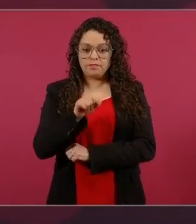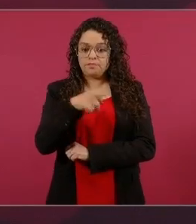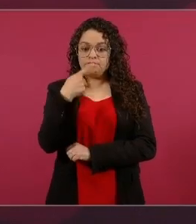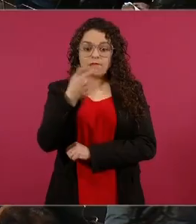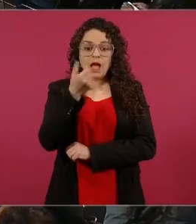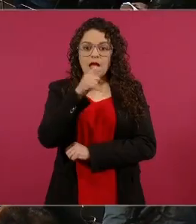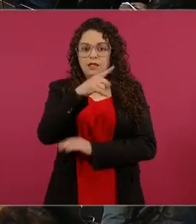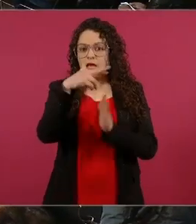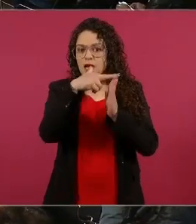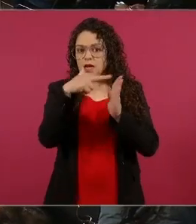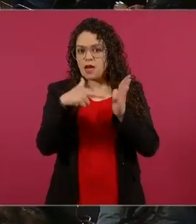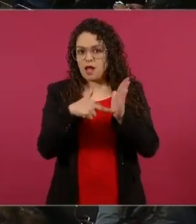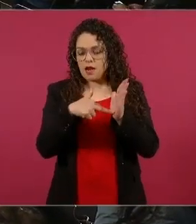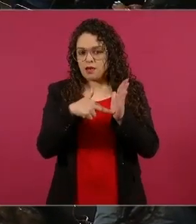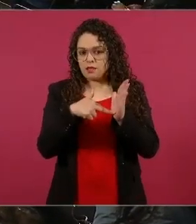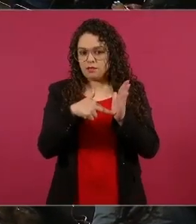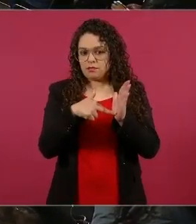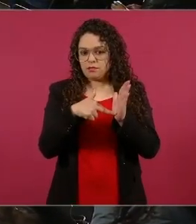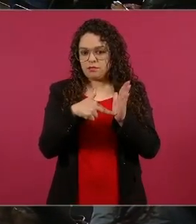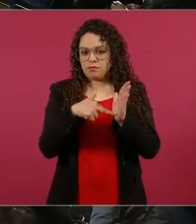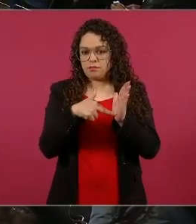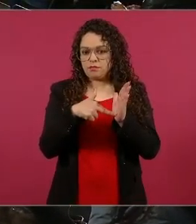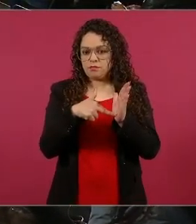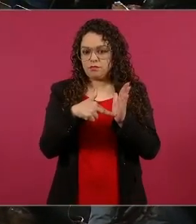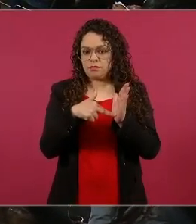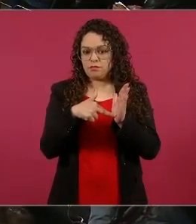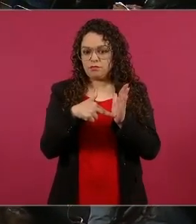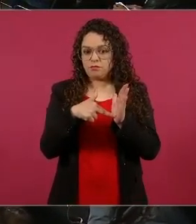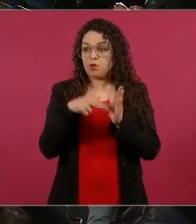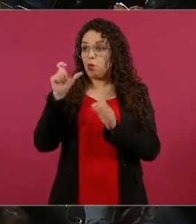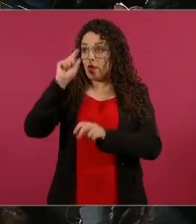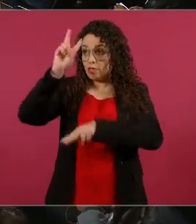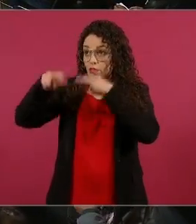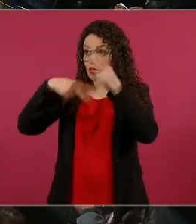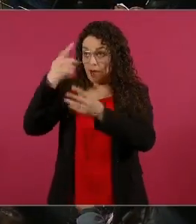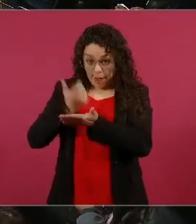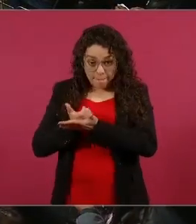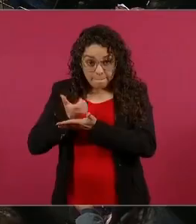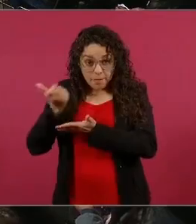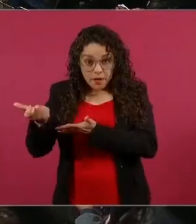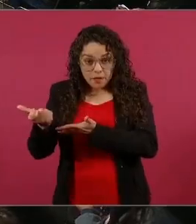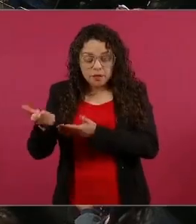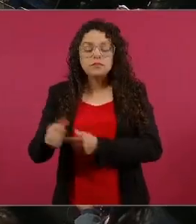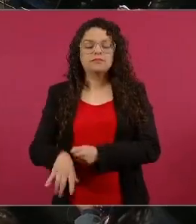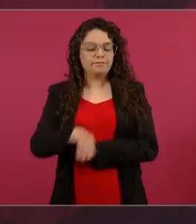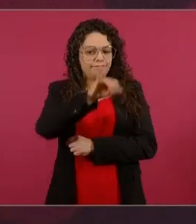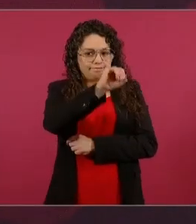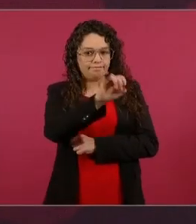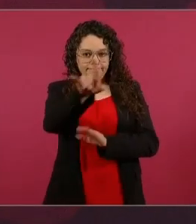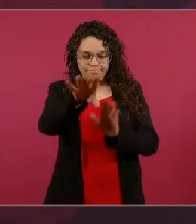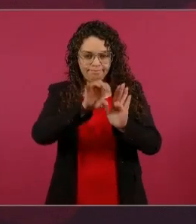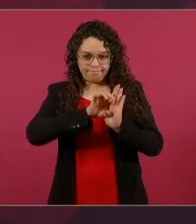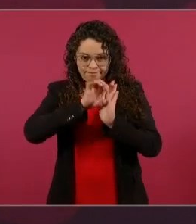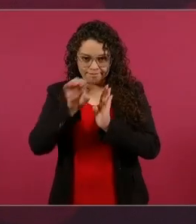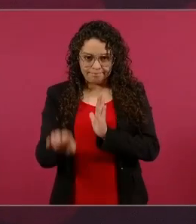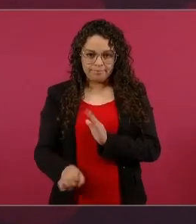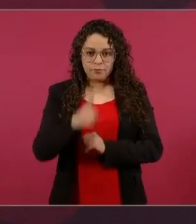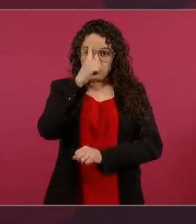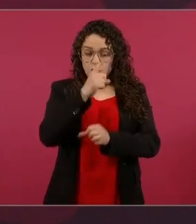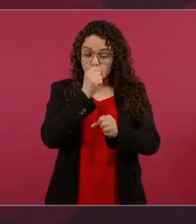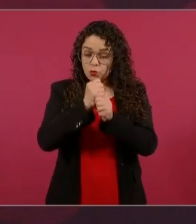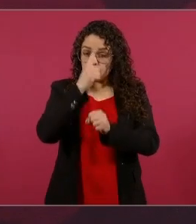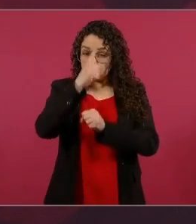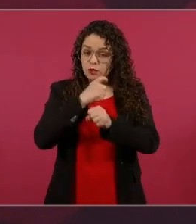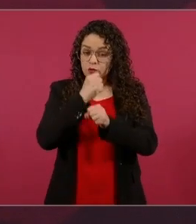operación o sea sí lo están cuando van les pagan O sí por ejemplo eh en septiembre de cada año ingresan